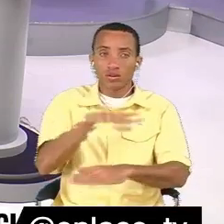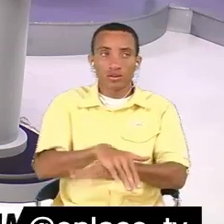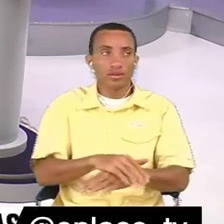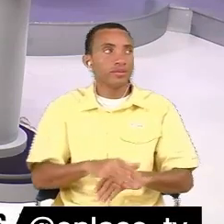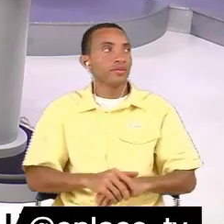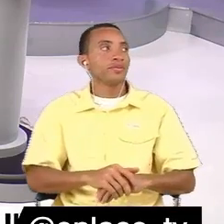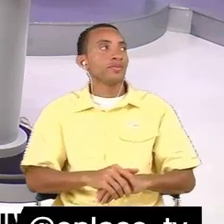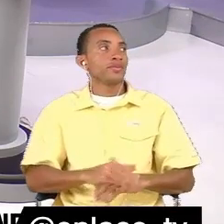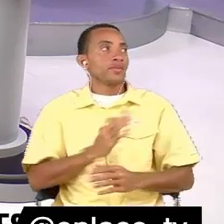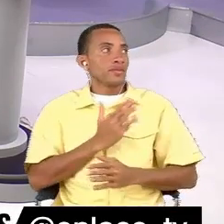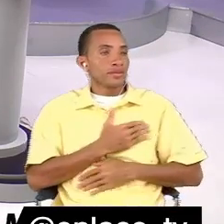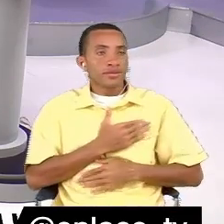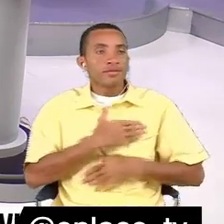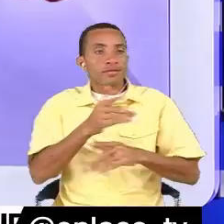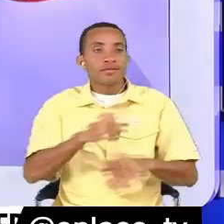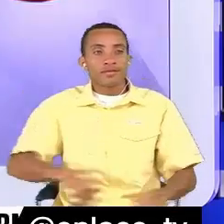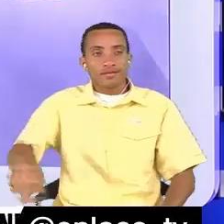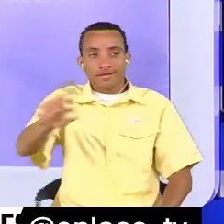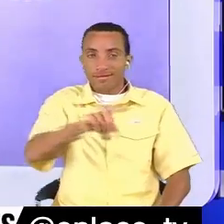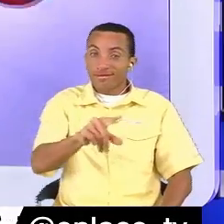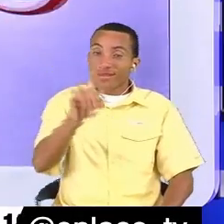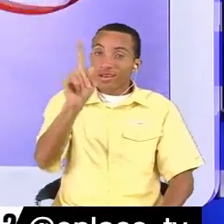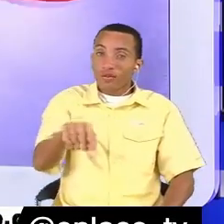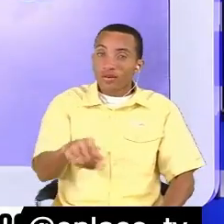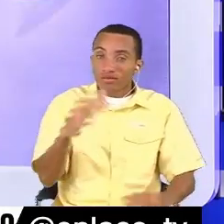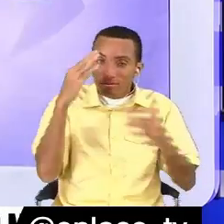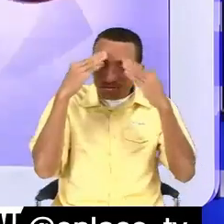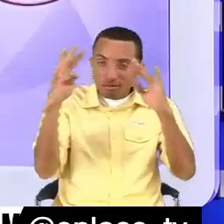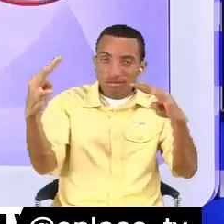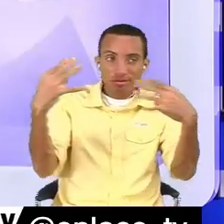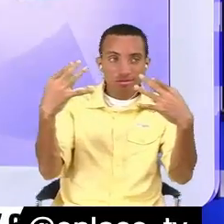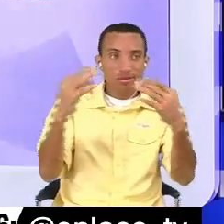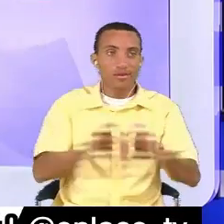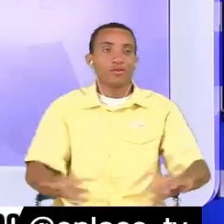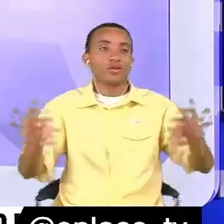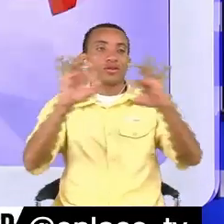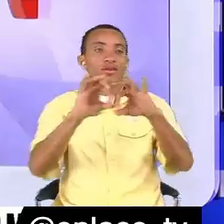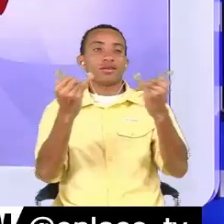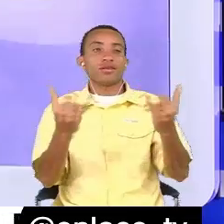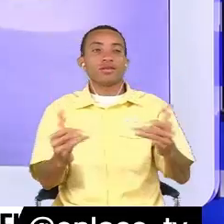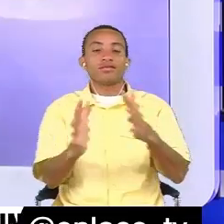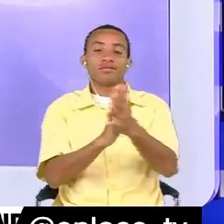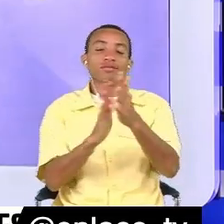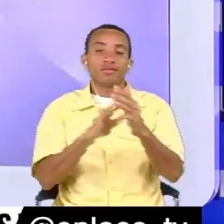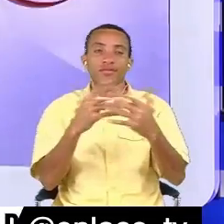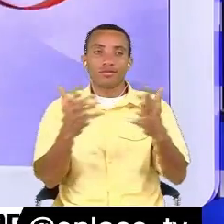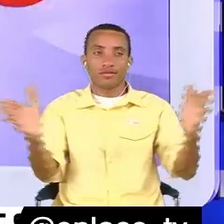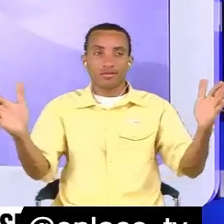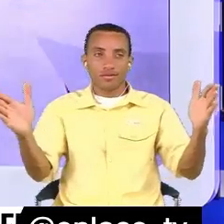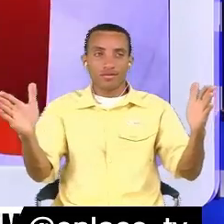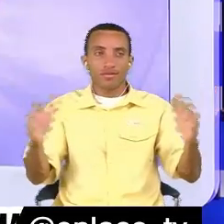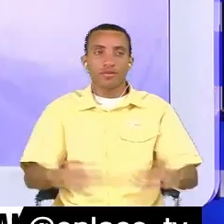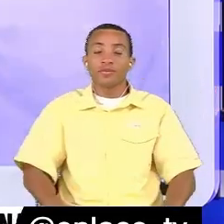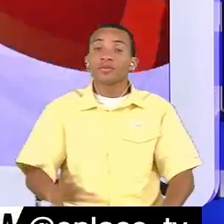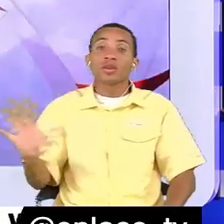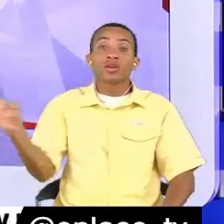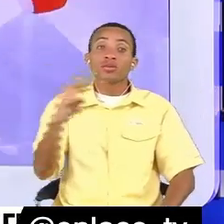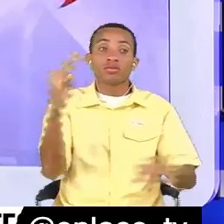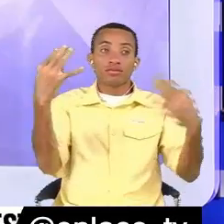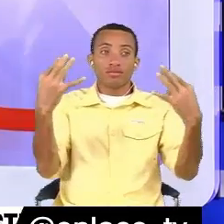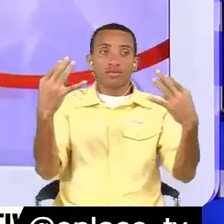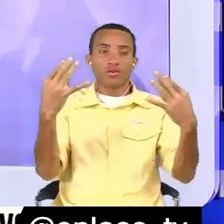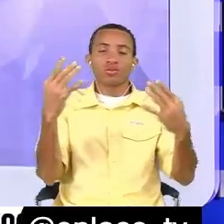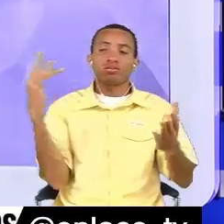¿qué tal? Saludo para usted, para todos los televidentes. Importante noticia, la cual la vamos a compartir con ustedes, nuestros televidentes, que es